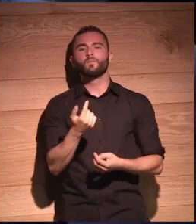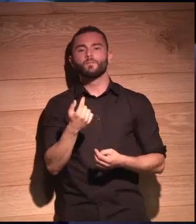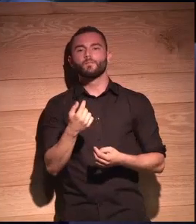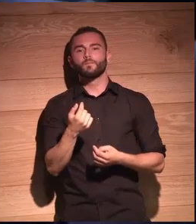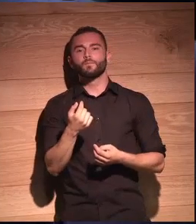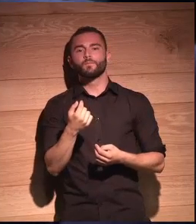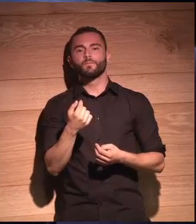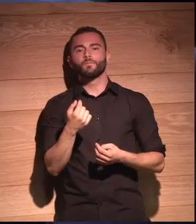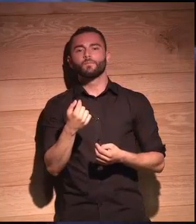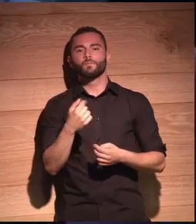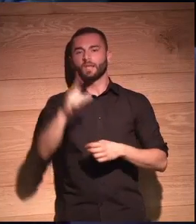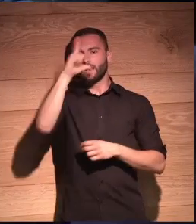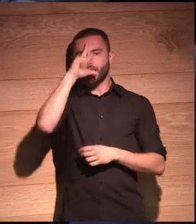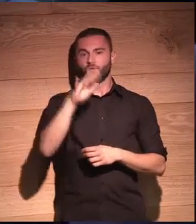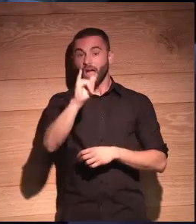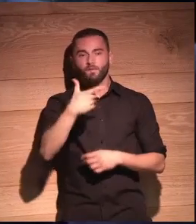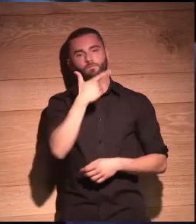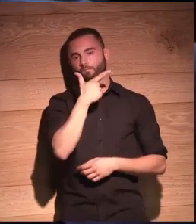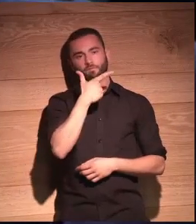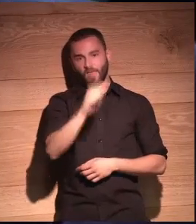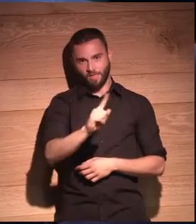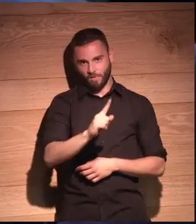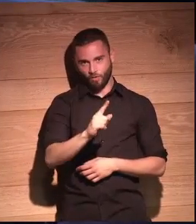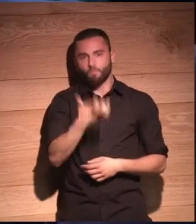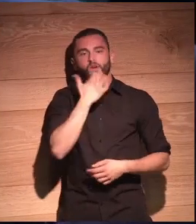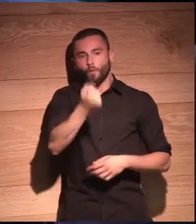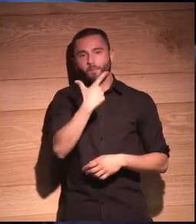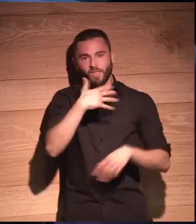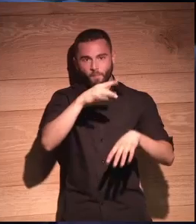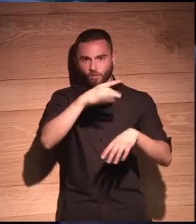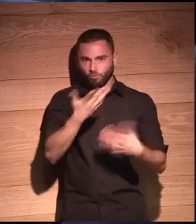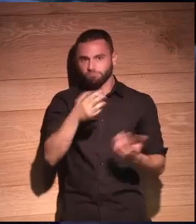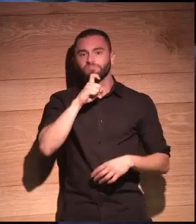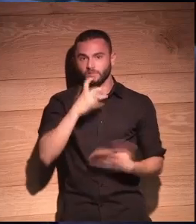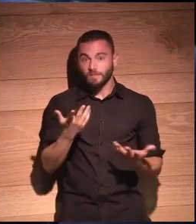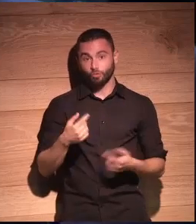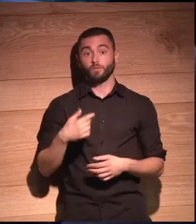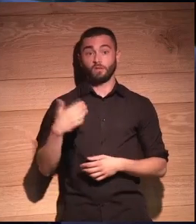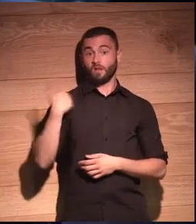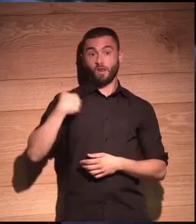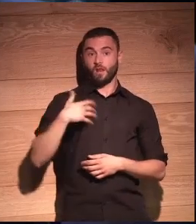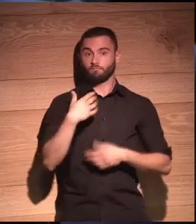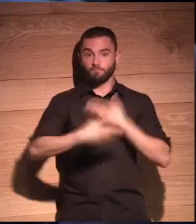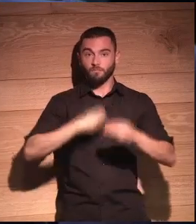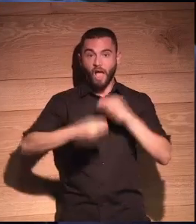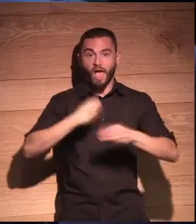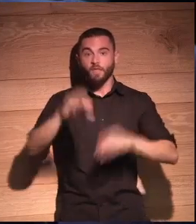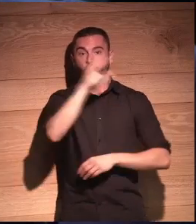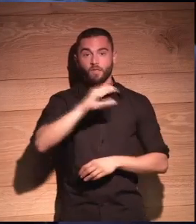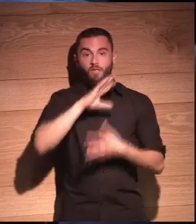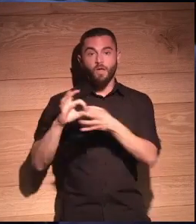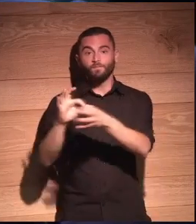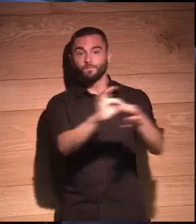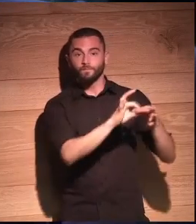de obtener en la Luna, por ejemplo, medicamentos, ¿no? Todo esto se está haciendo, es decir, hay una ciencia enorme relacionada con el